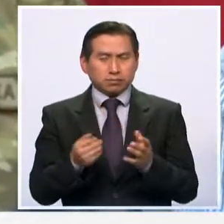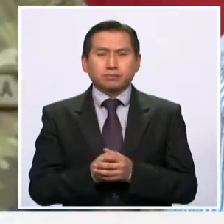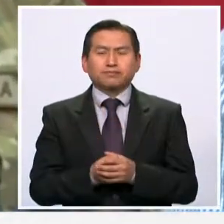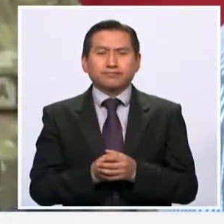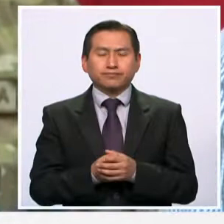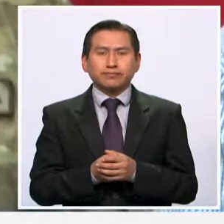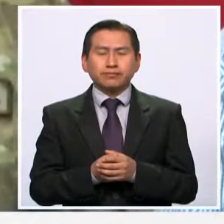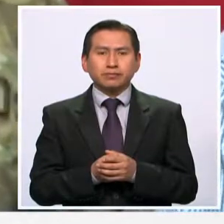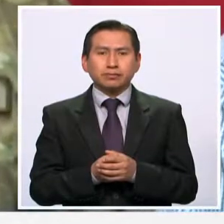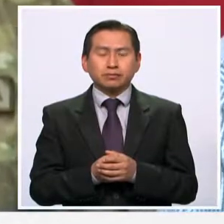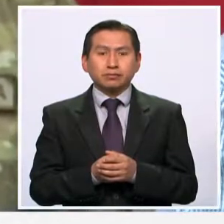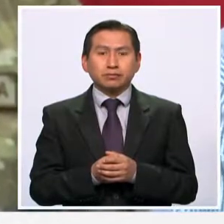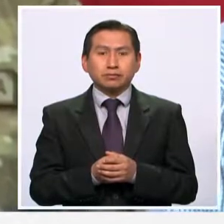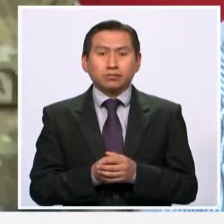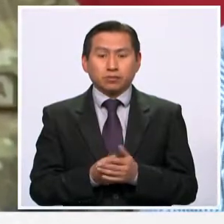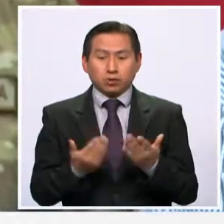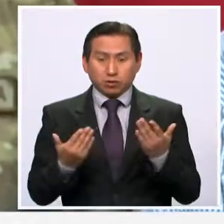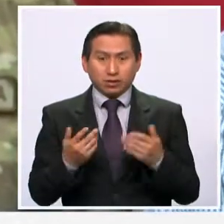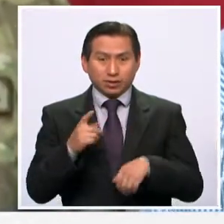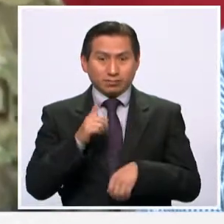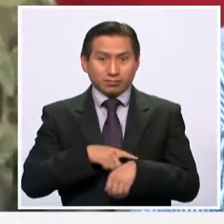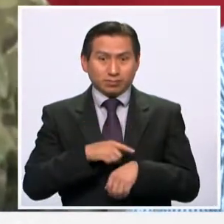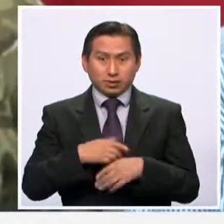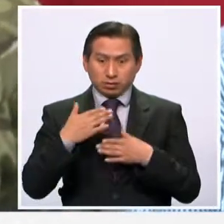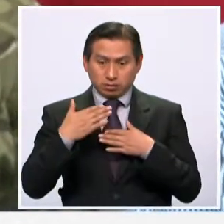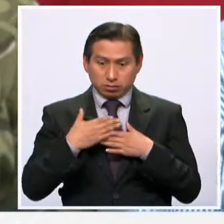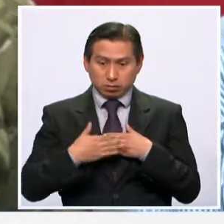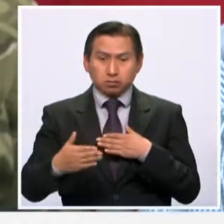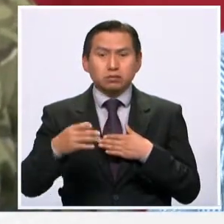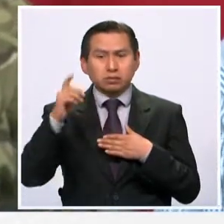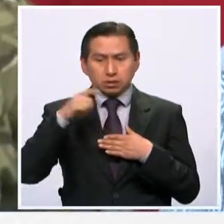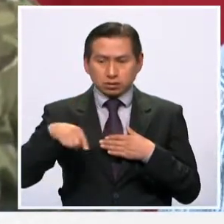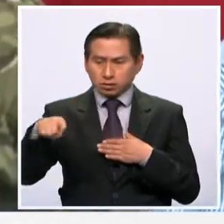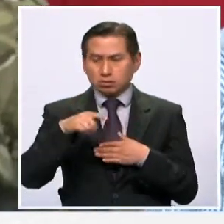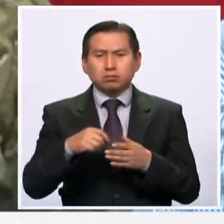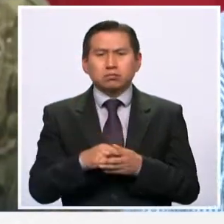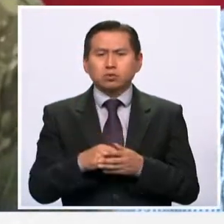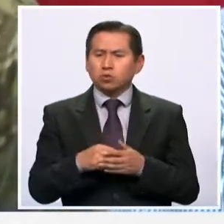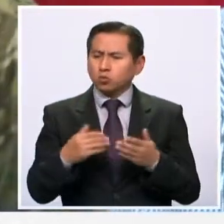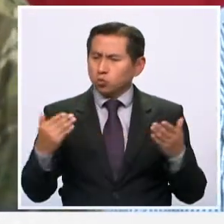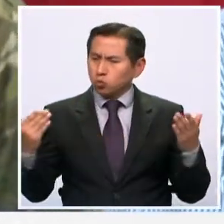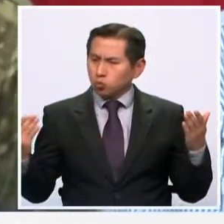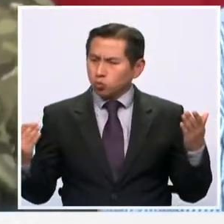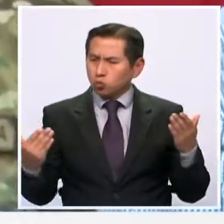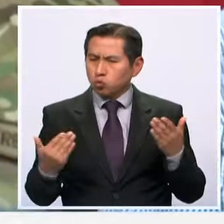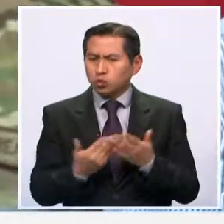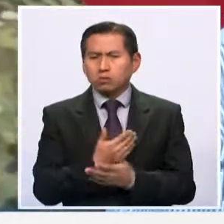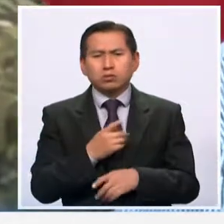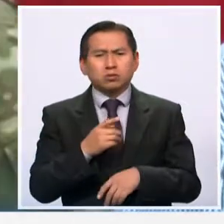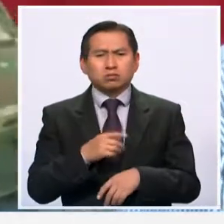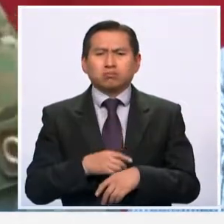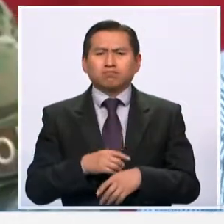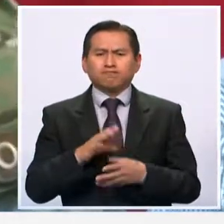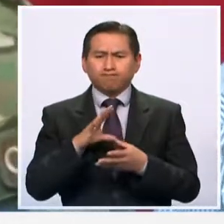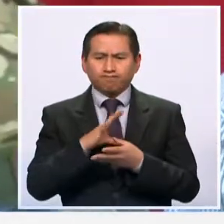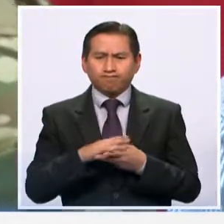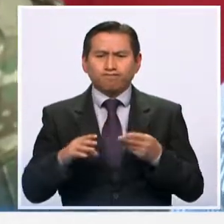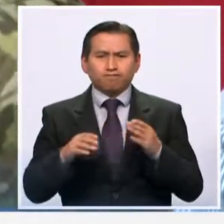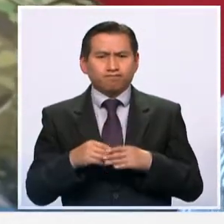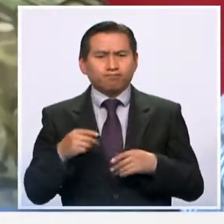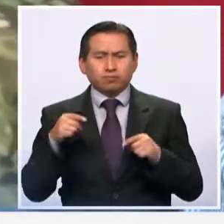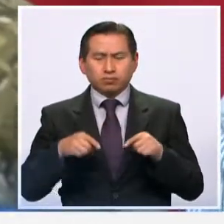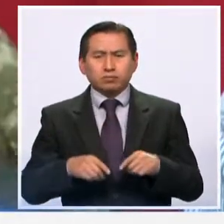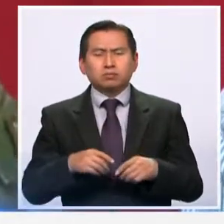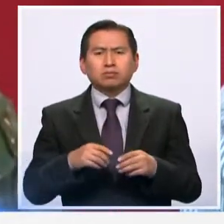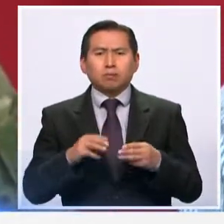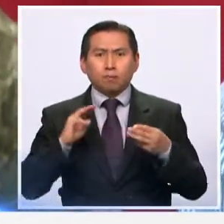es que a partir de este momento debemos empezar a escribir una historia diferente en Montero.